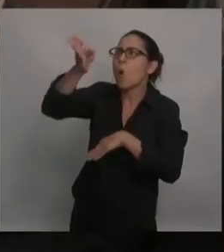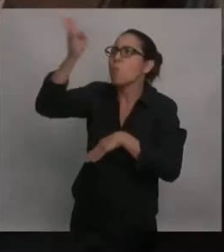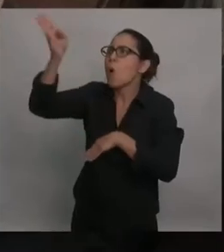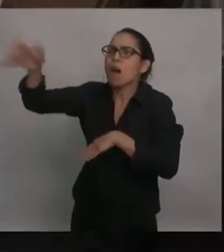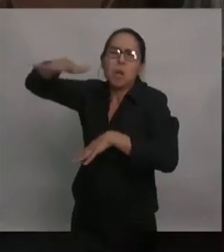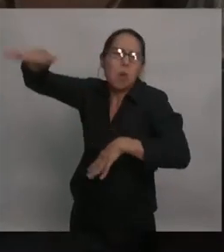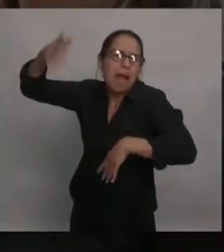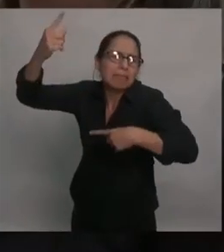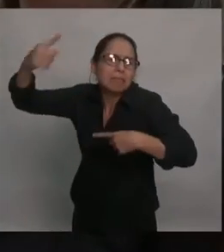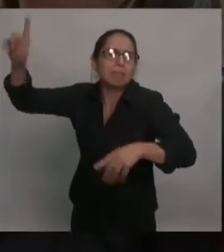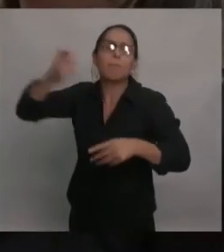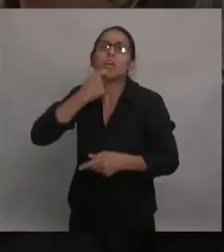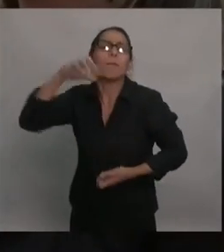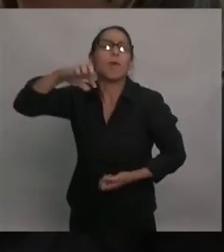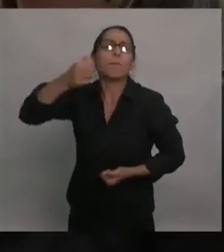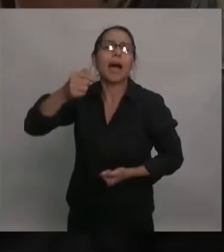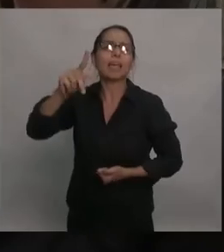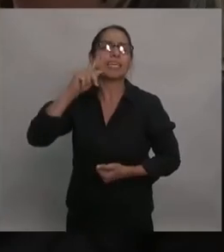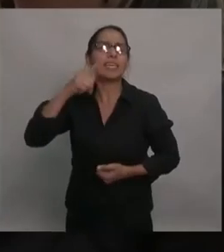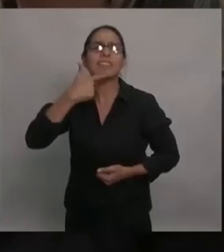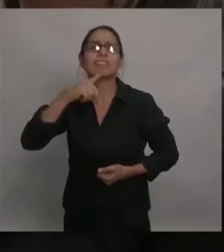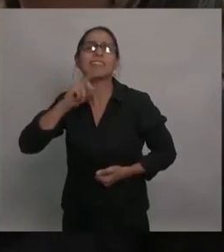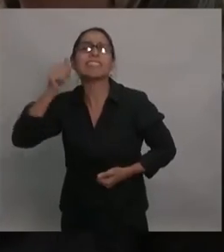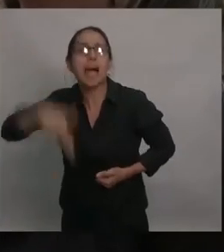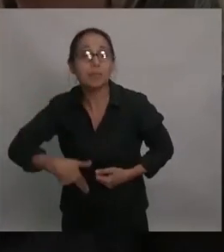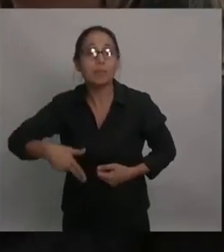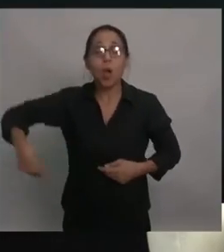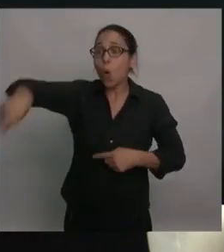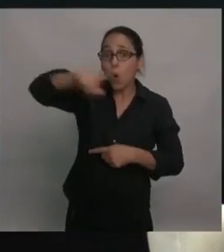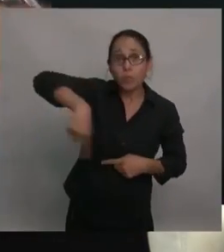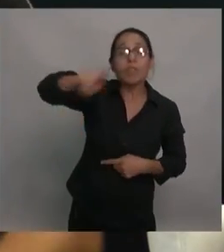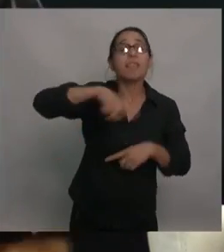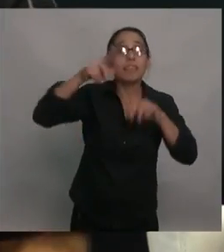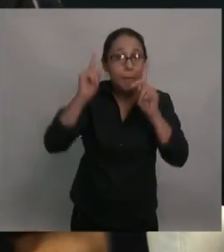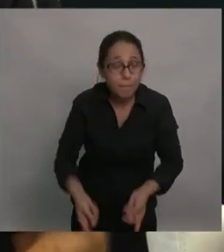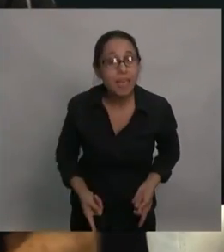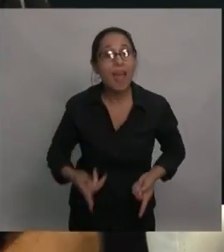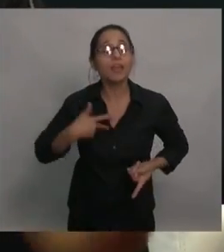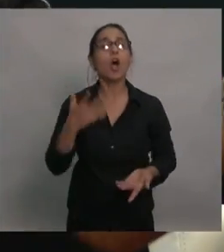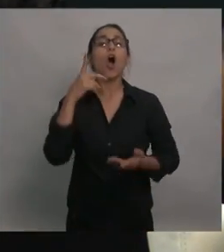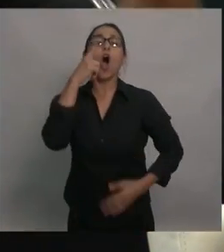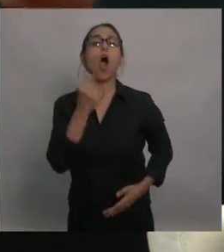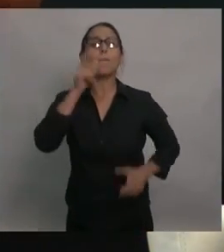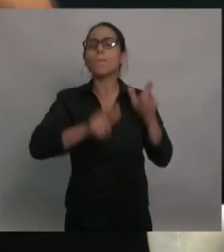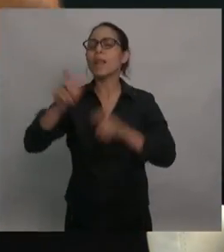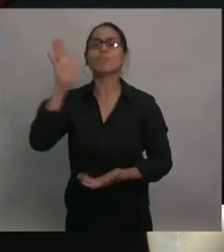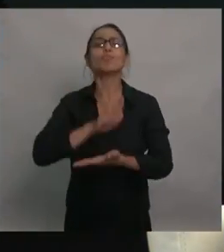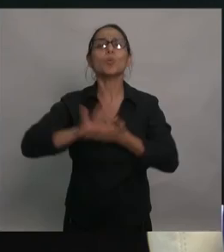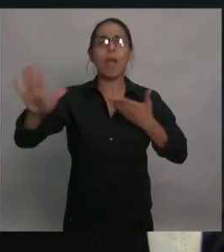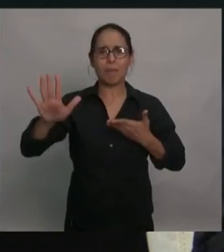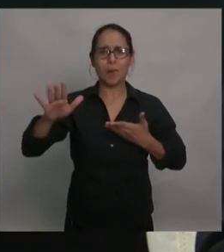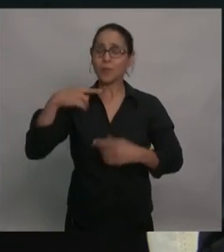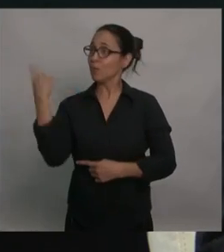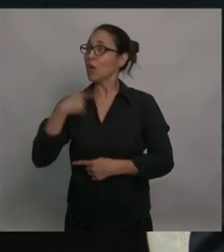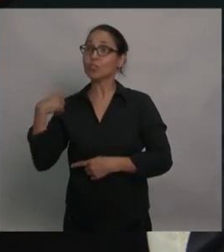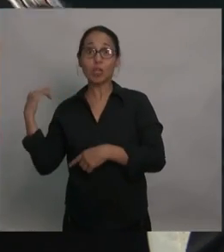El hombre nuevo con el que soñó Che son ustedes también, los hombres y mujeres nuevas. Nosotros veníamos para acá ahora y vimos